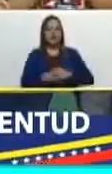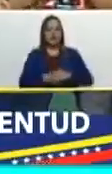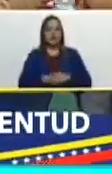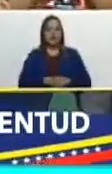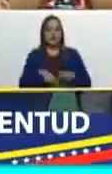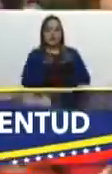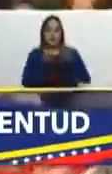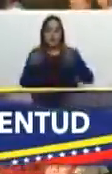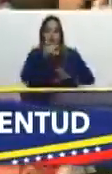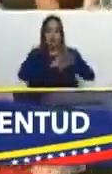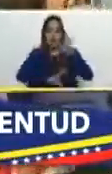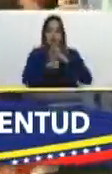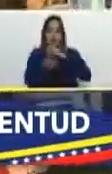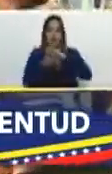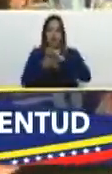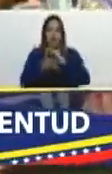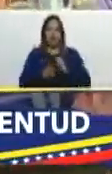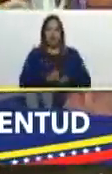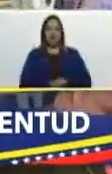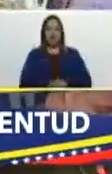la ciencia y a la tecnología?